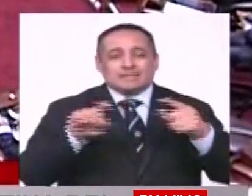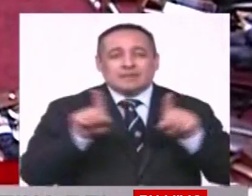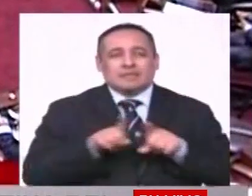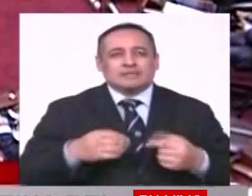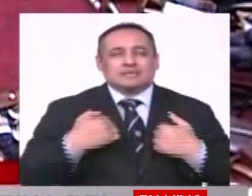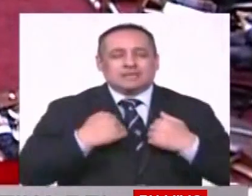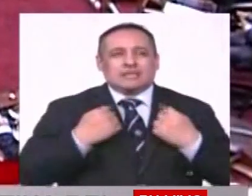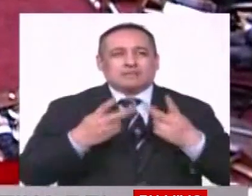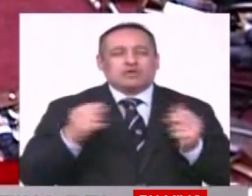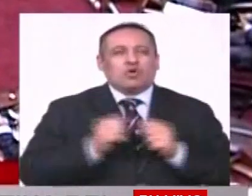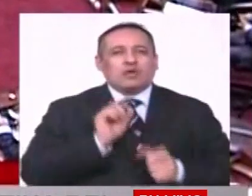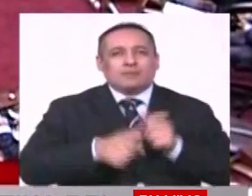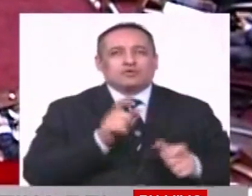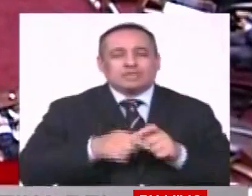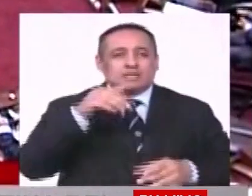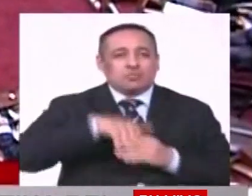continuación.